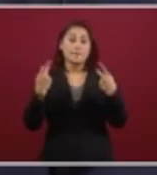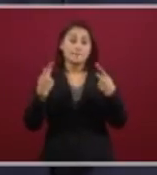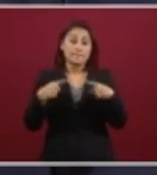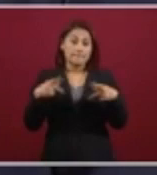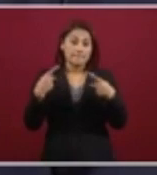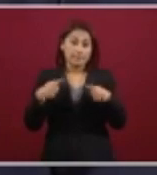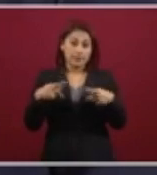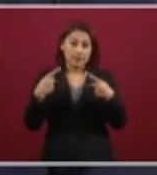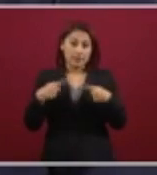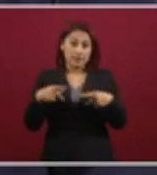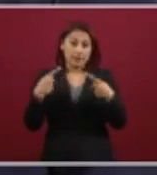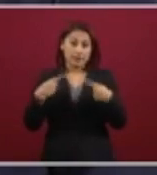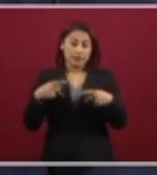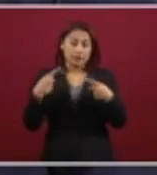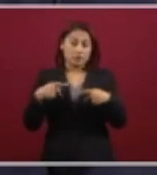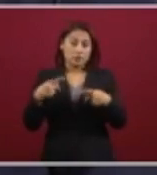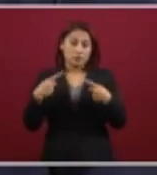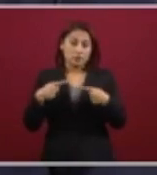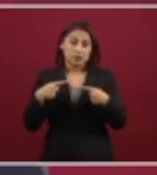entre 50 y 60 millones,